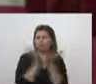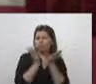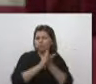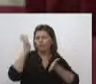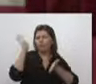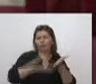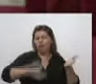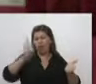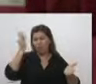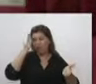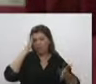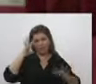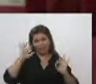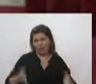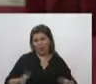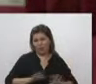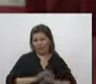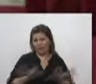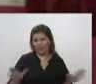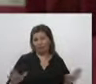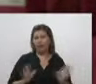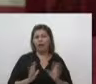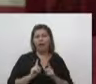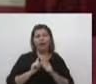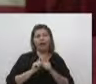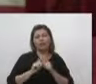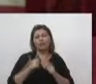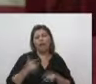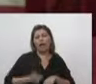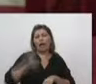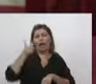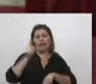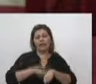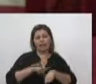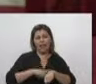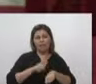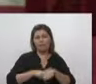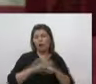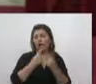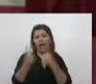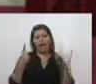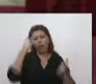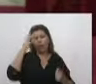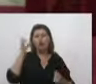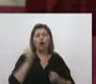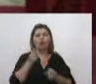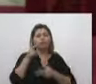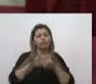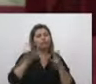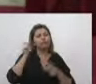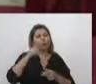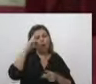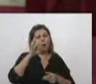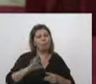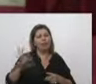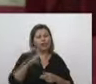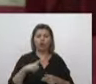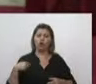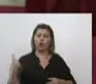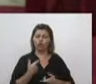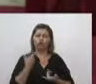o indeterminado. Bueno, optaron por determinar el tiempo en el cual se iba a posponer el debate, que eran 20 días, bueno, y el primer